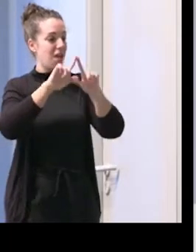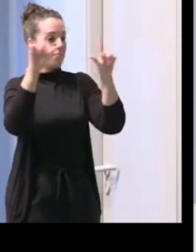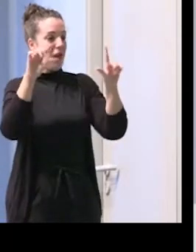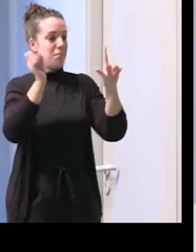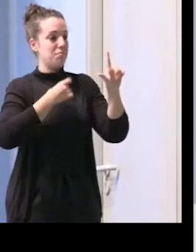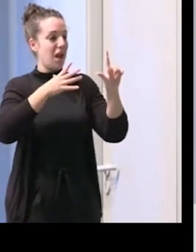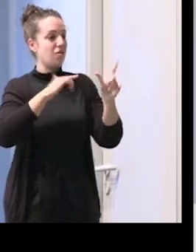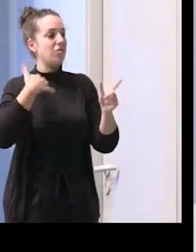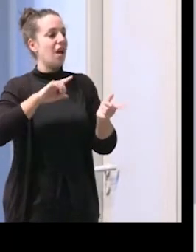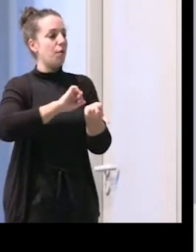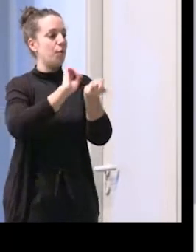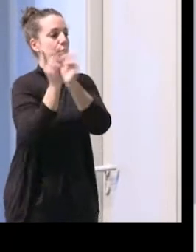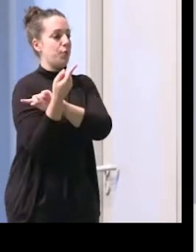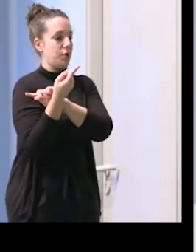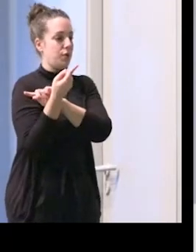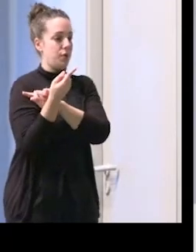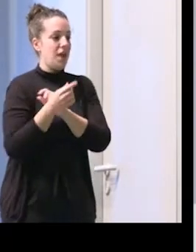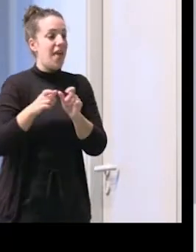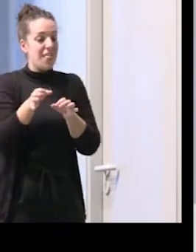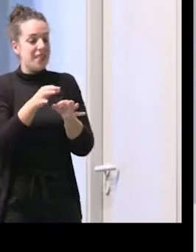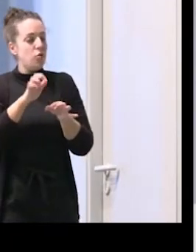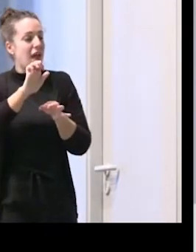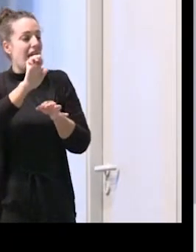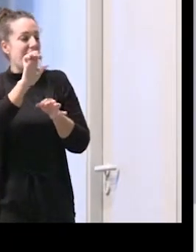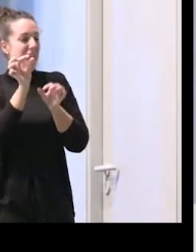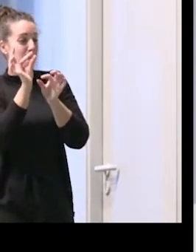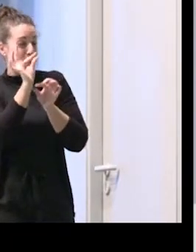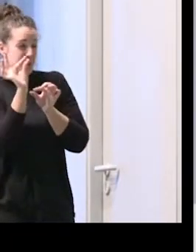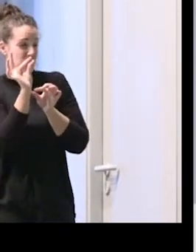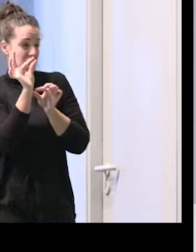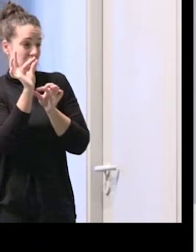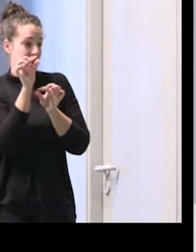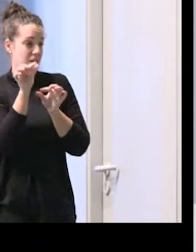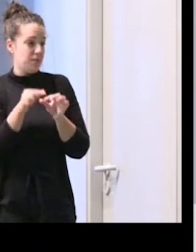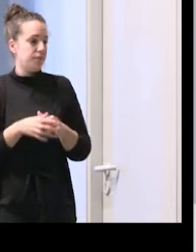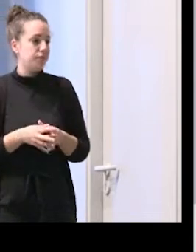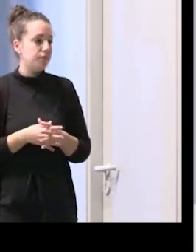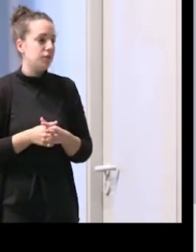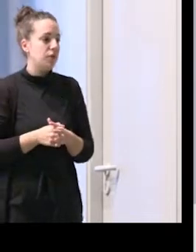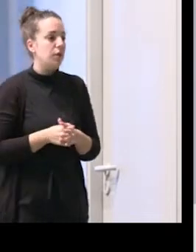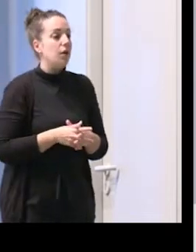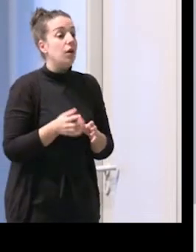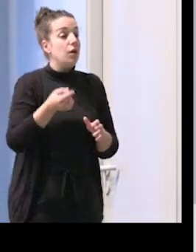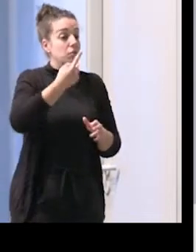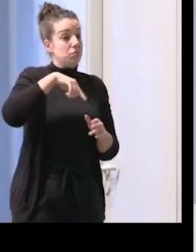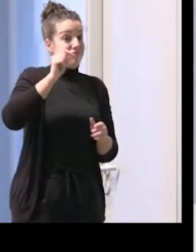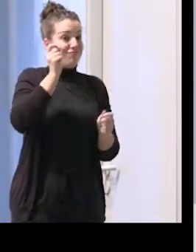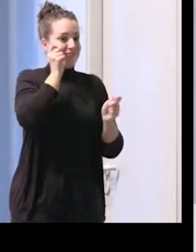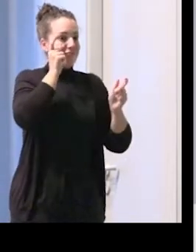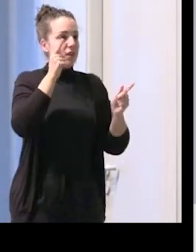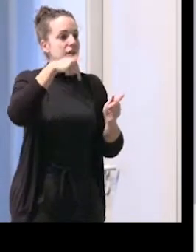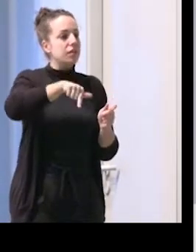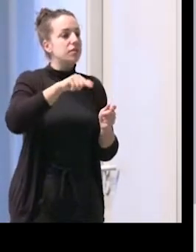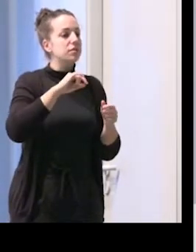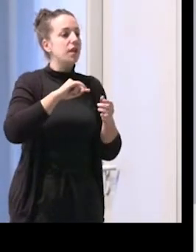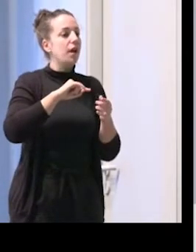célula como si fuera una célula embrionaria. Es lo que se llama pluripotencia inducida. Como ustedes se darán cuenta, esta tecnología ha